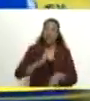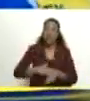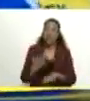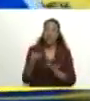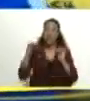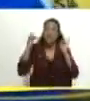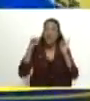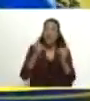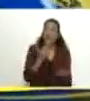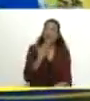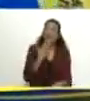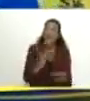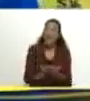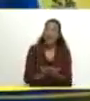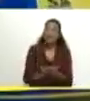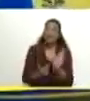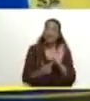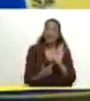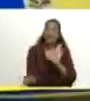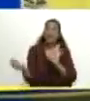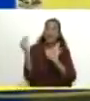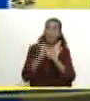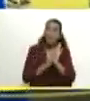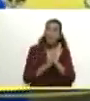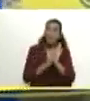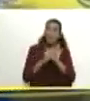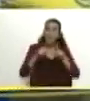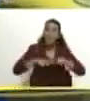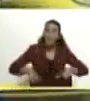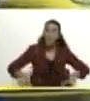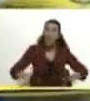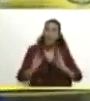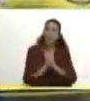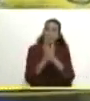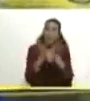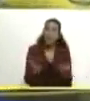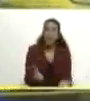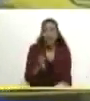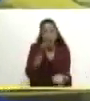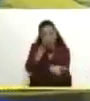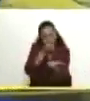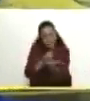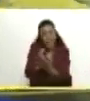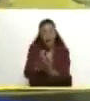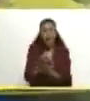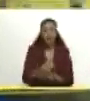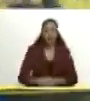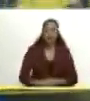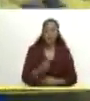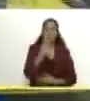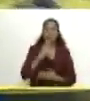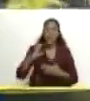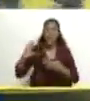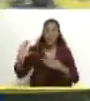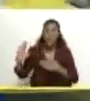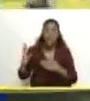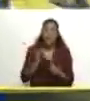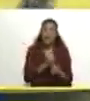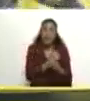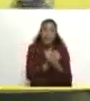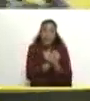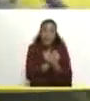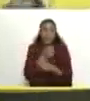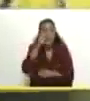gratitud, y esto, presidente, le ratificamos desde acá nuestra lealtad, nuestro compromiso, nuestro amor por